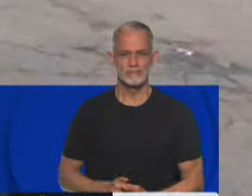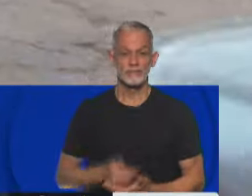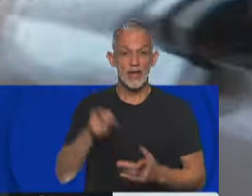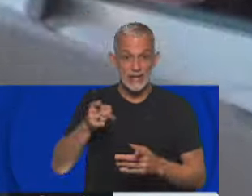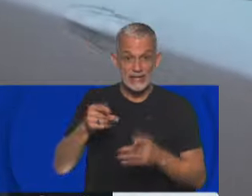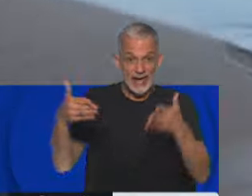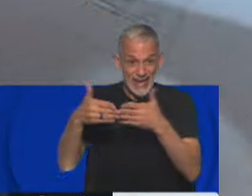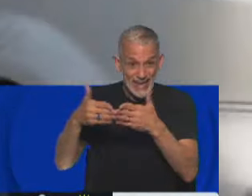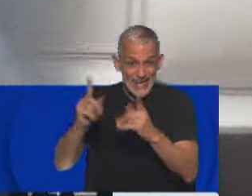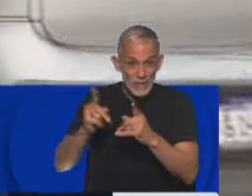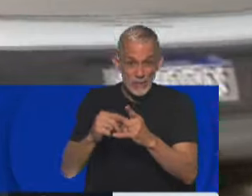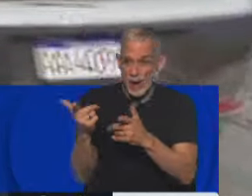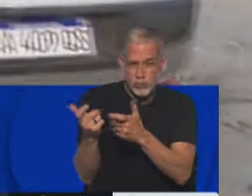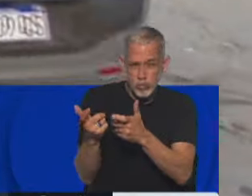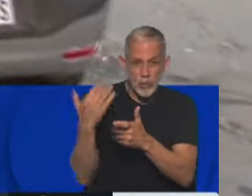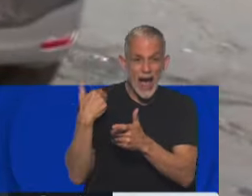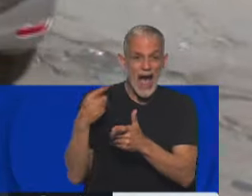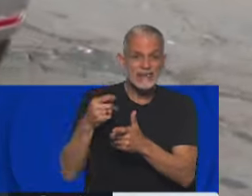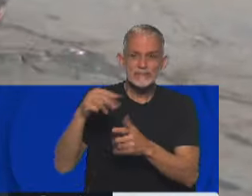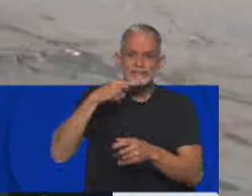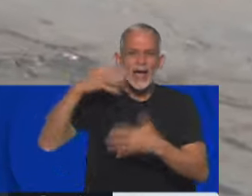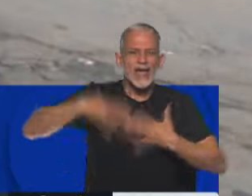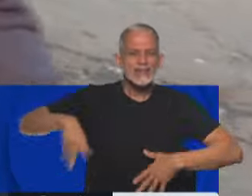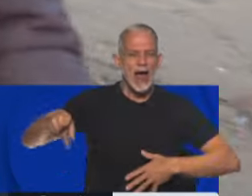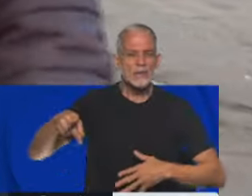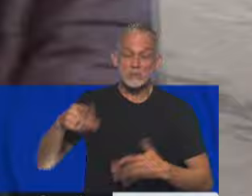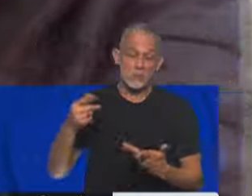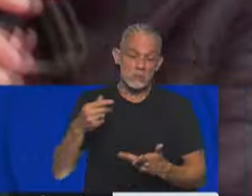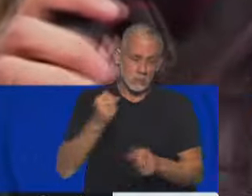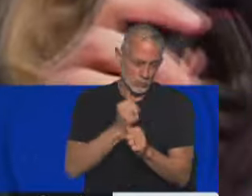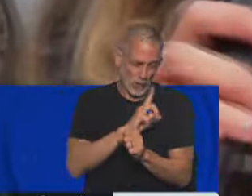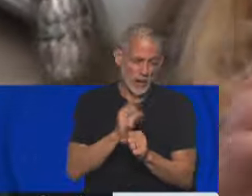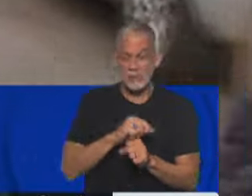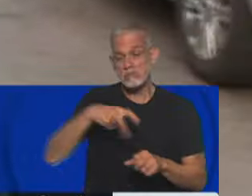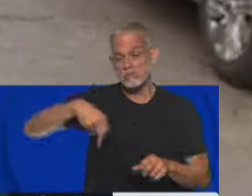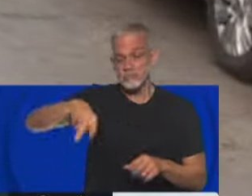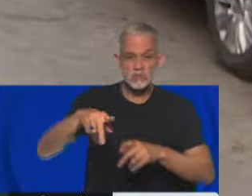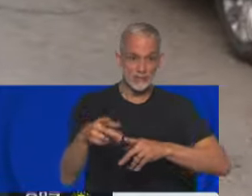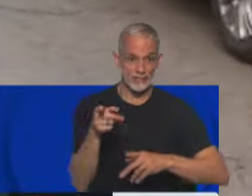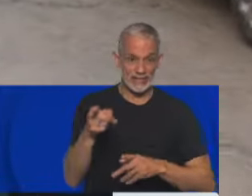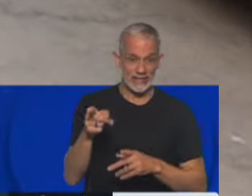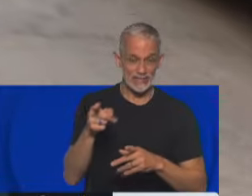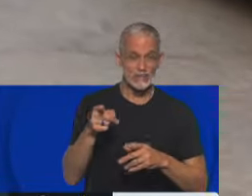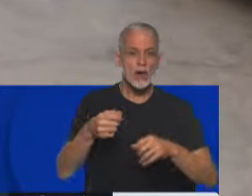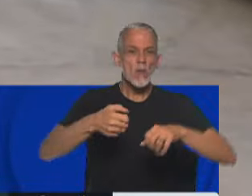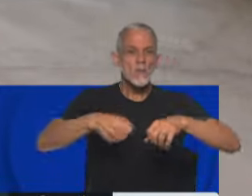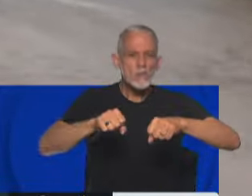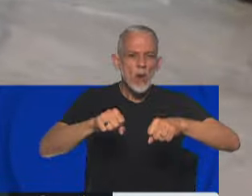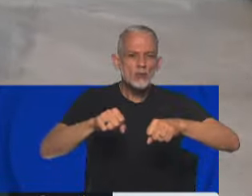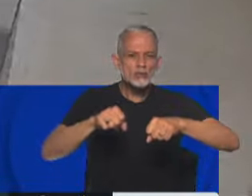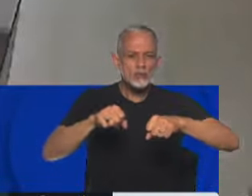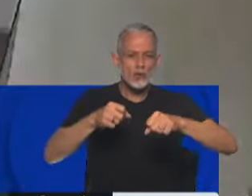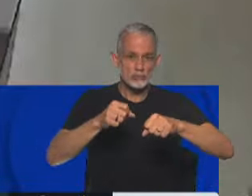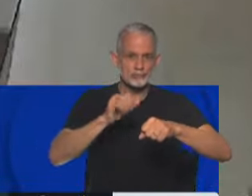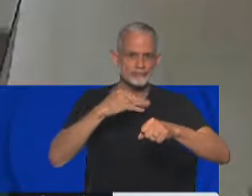en esta misma esquina balearon en la jornada de ayer al gendarme cuando estaba fuera de servicio y recordemos que fue envestido por otros dos